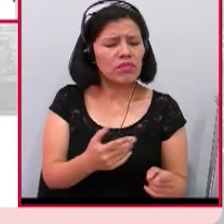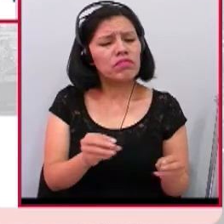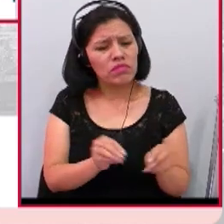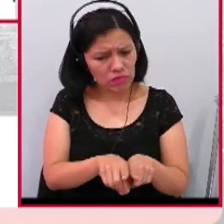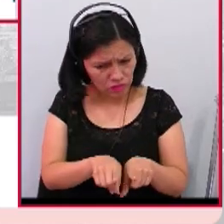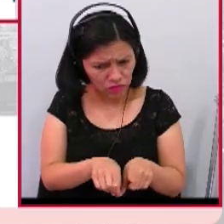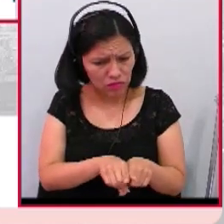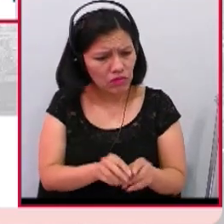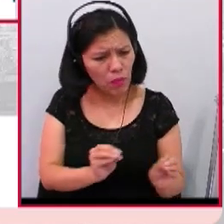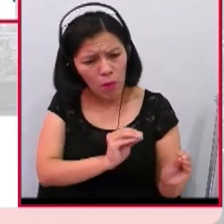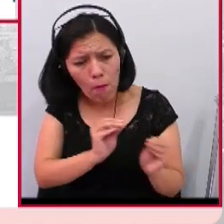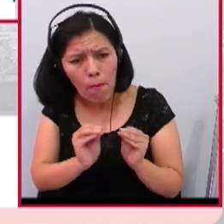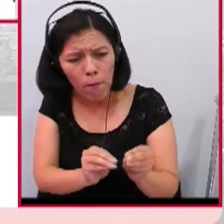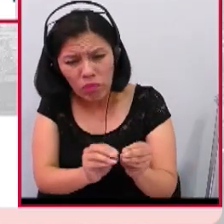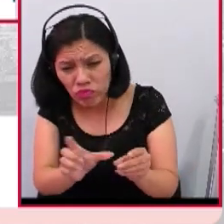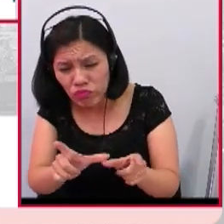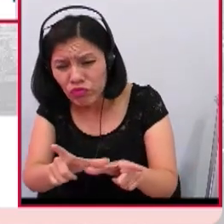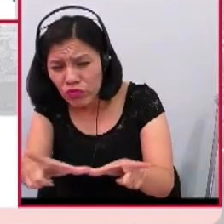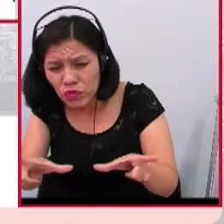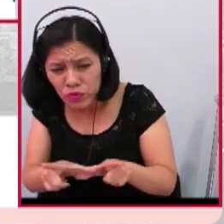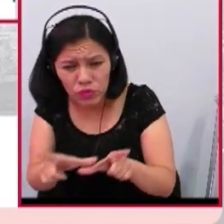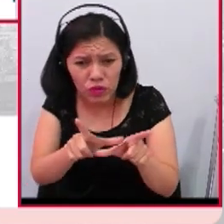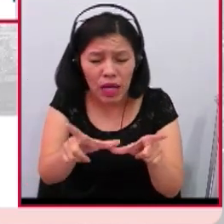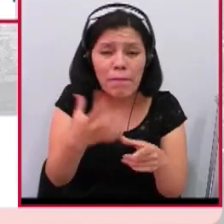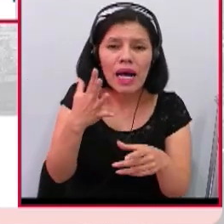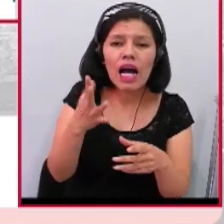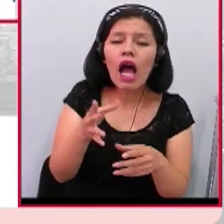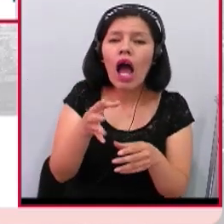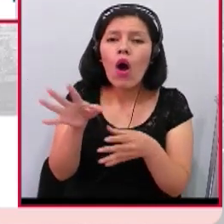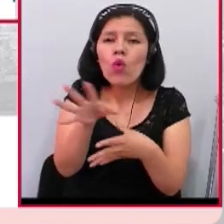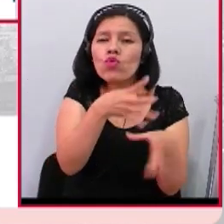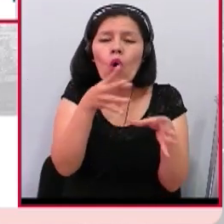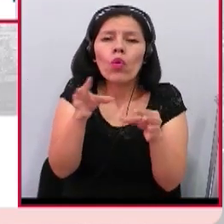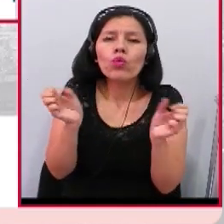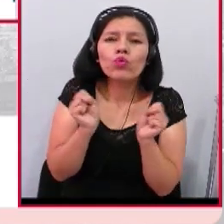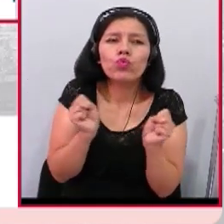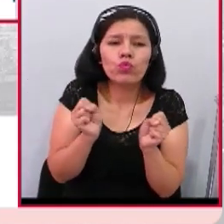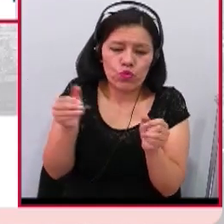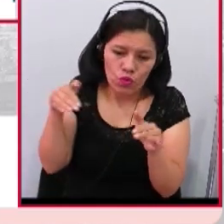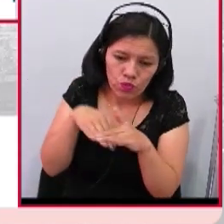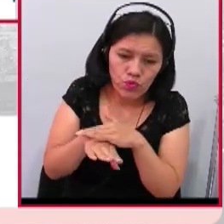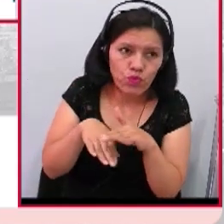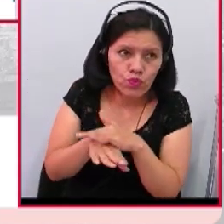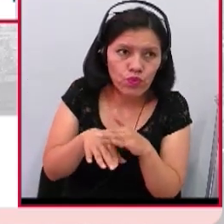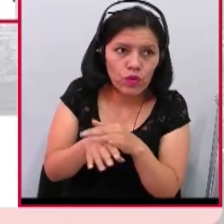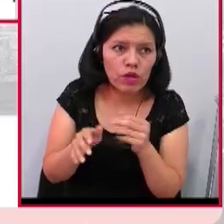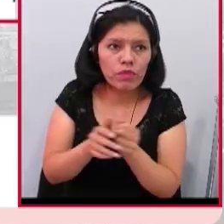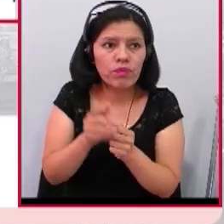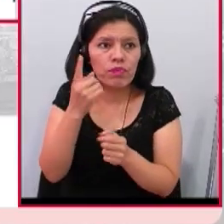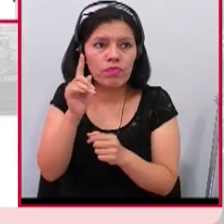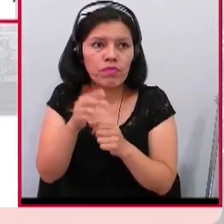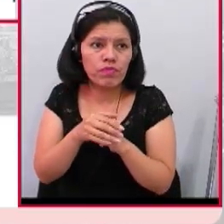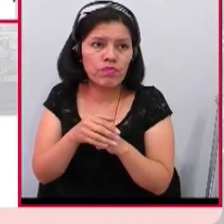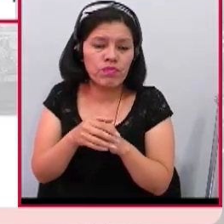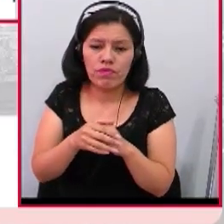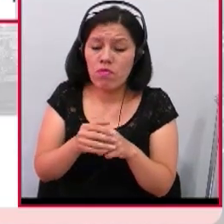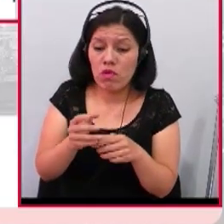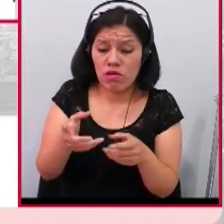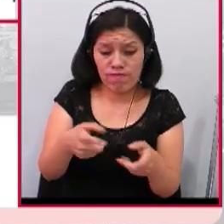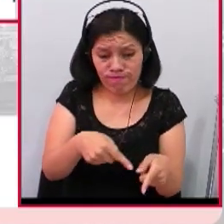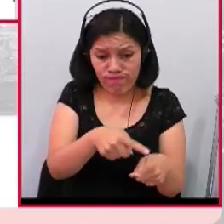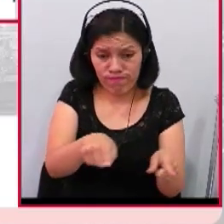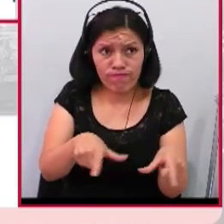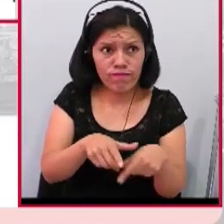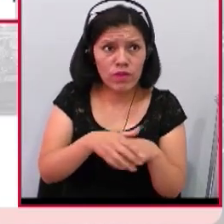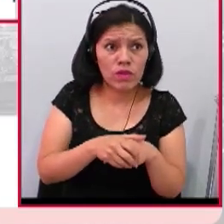refrigeración, seguimiento termográfico y control de variables. Acá la primera etapa, por diseño los hornos de afino nos indicaban que tenemos que